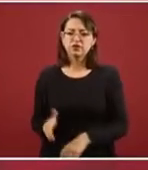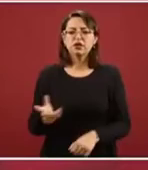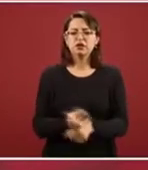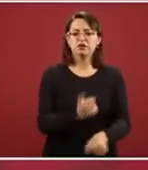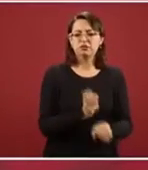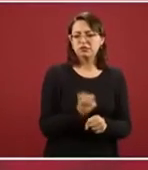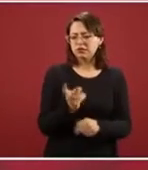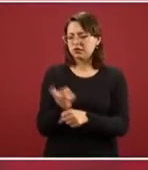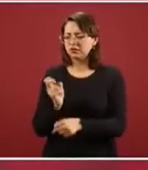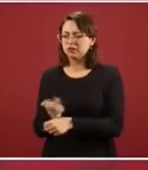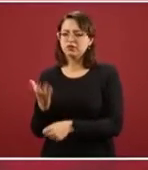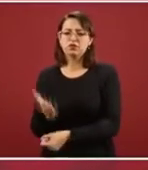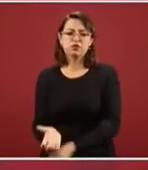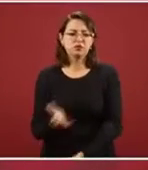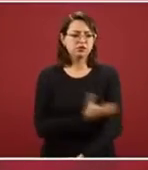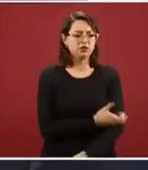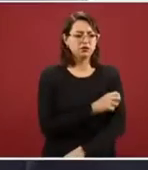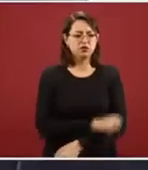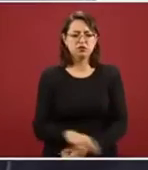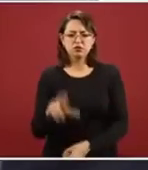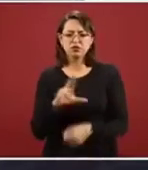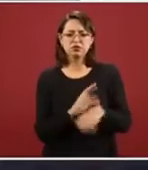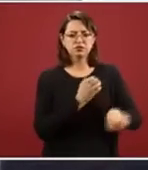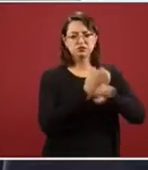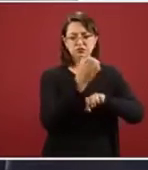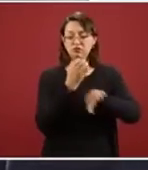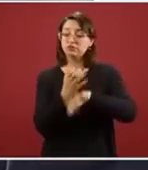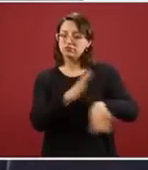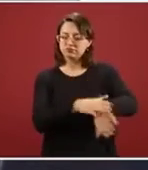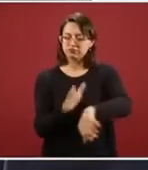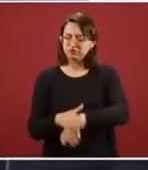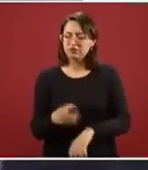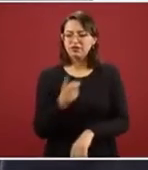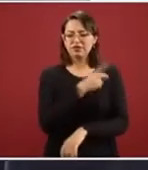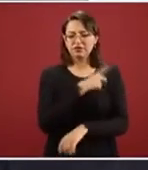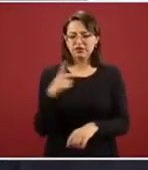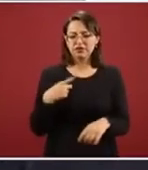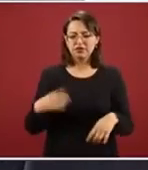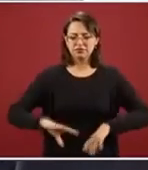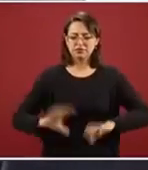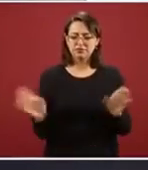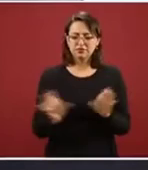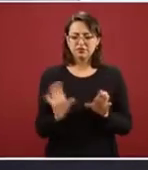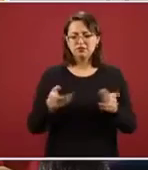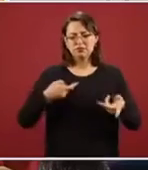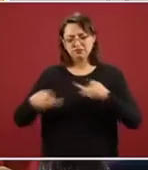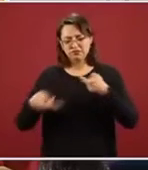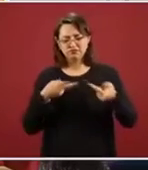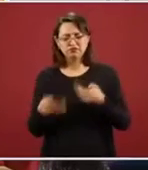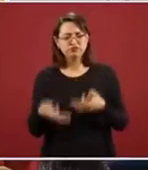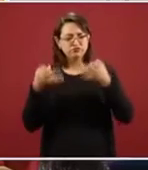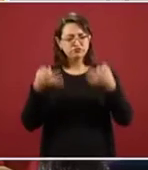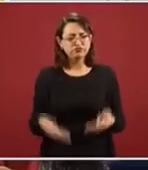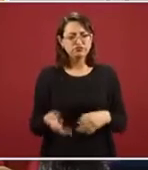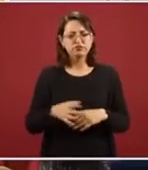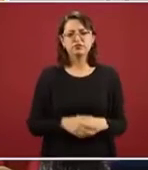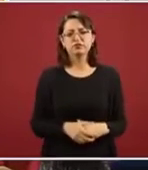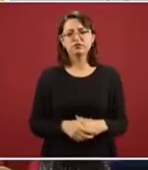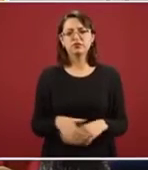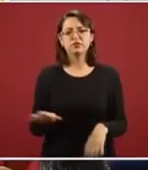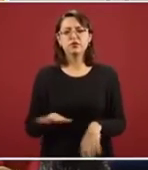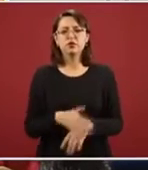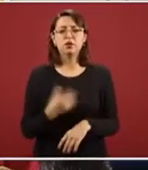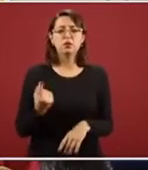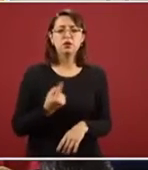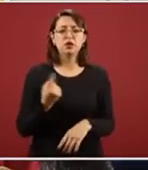compañeros de las coordinaciones estatales a que se certifiquen, a que estemos mejor preparados. Recordemos que los titulares